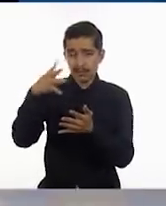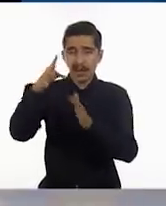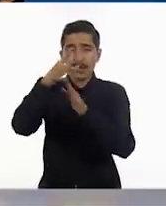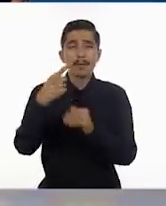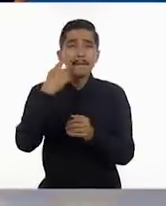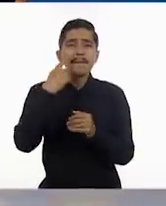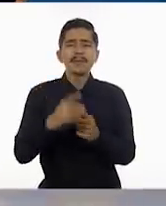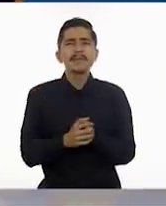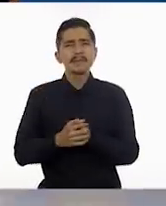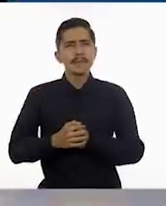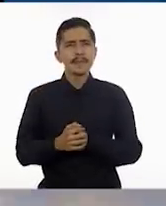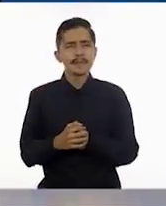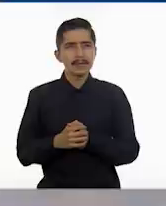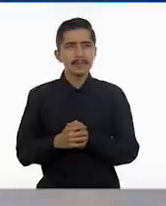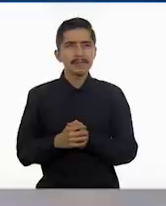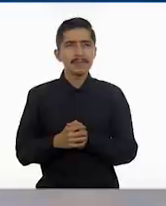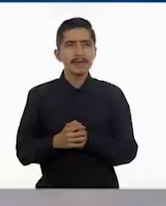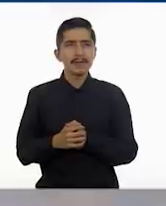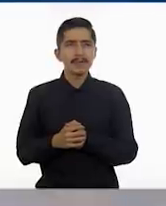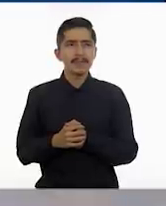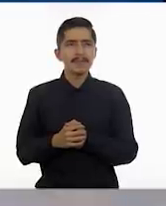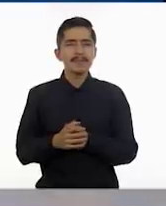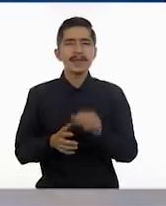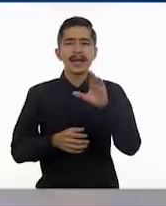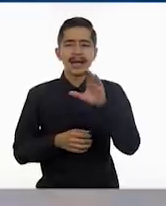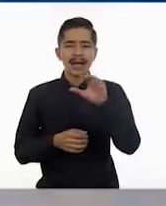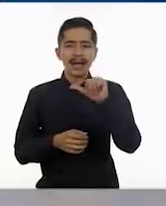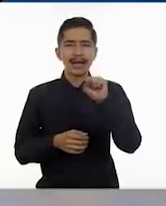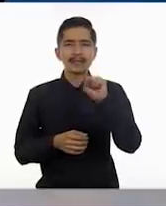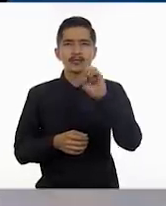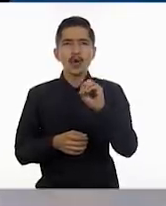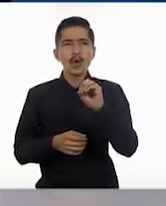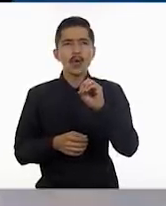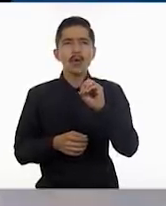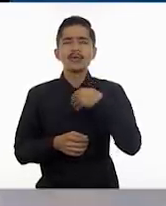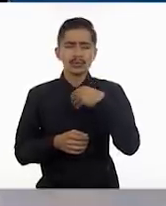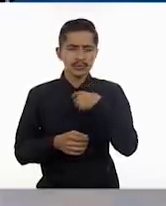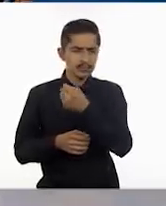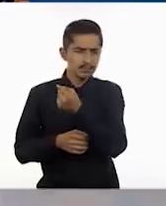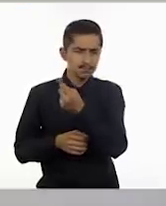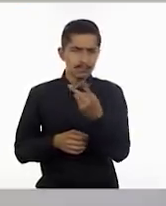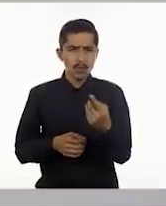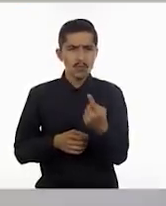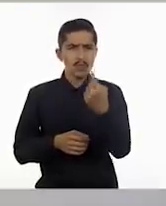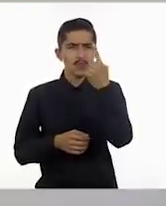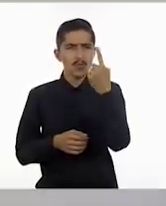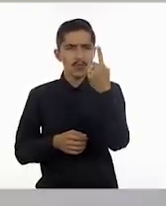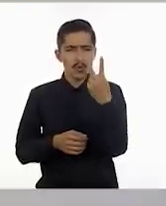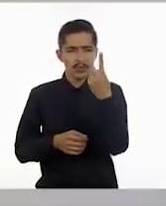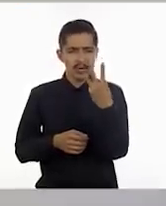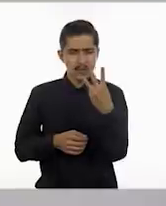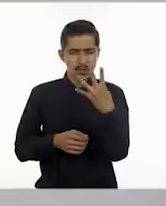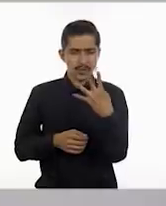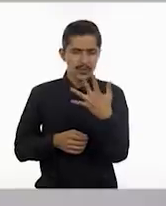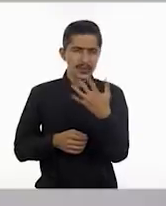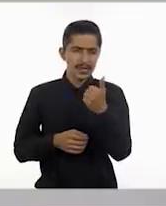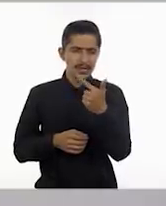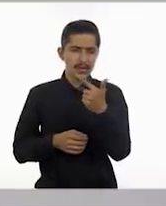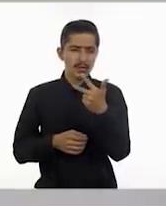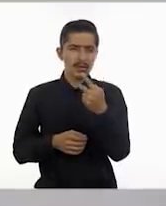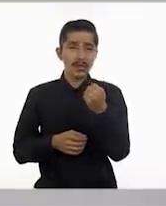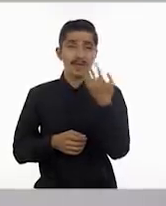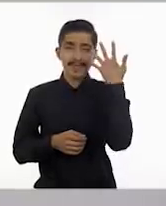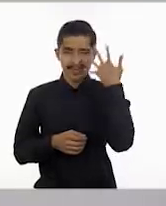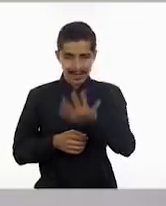ejemplo, el caso, y ahorita yo voy a enumerar del 1 al 10. Muy bien.